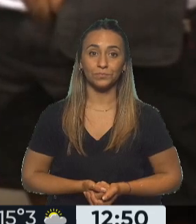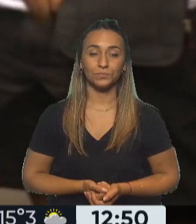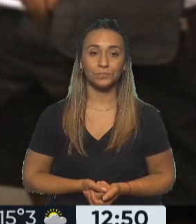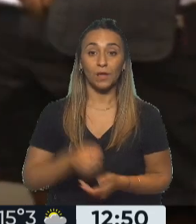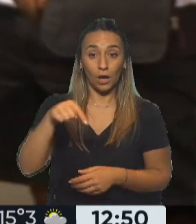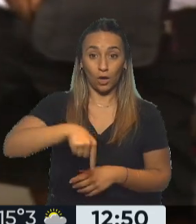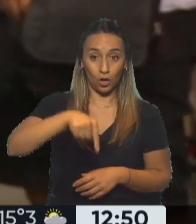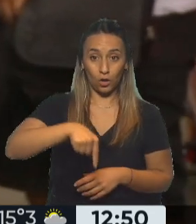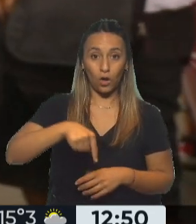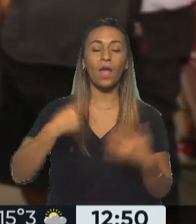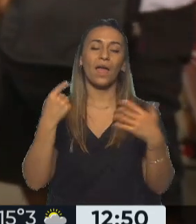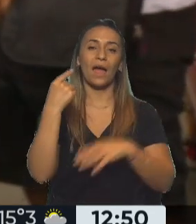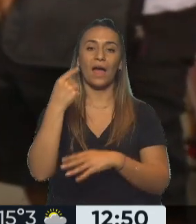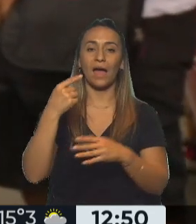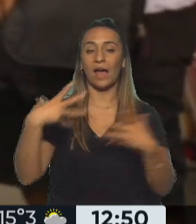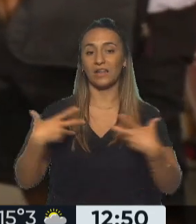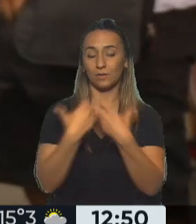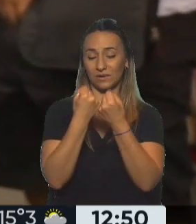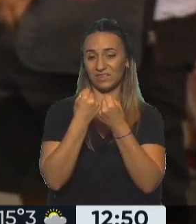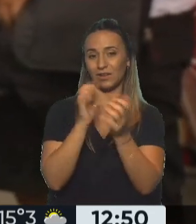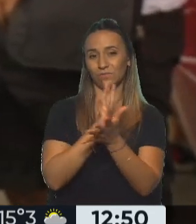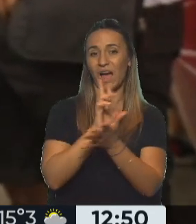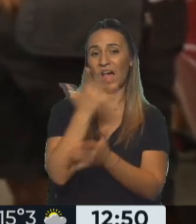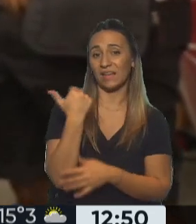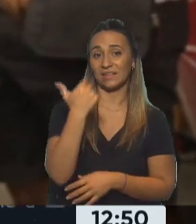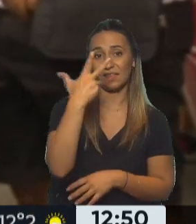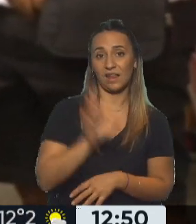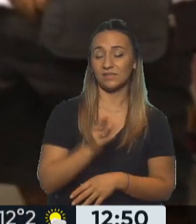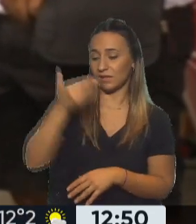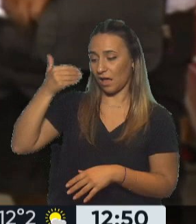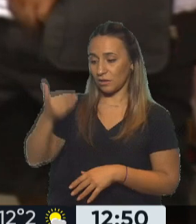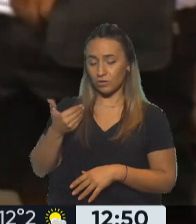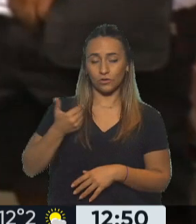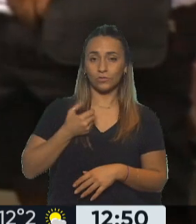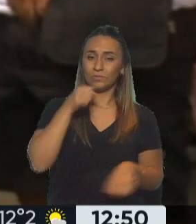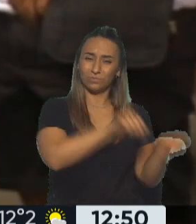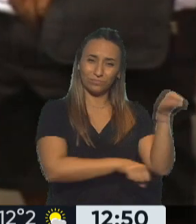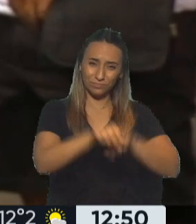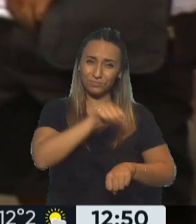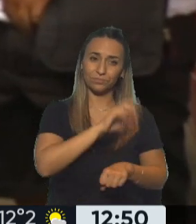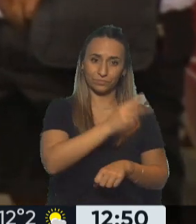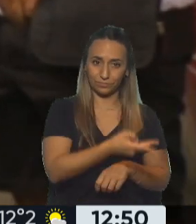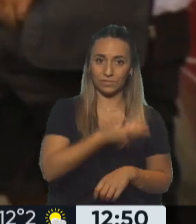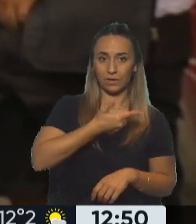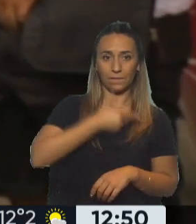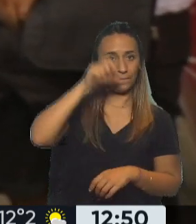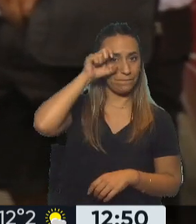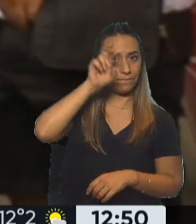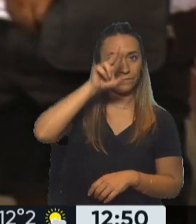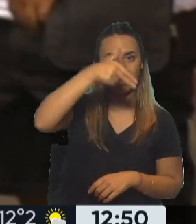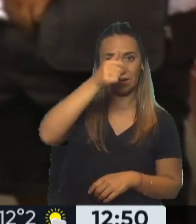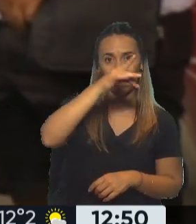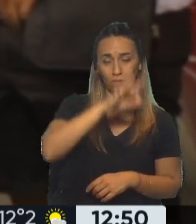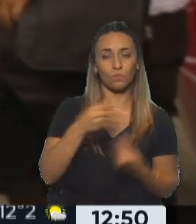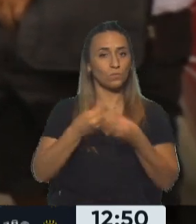Y hoy, en el aniversario número 3 de la muerte de Fernando, llegan muchas personas a Dolores para apoyar a la familia